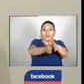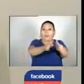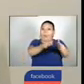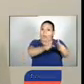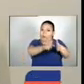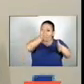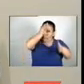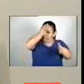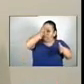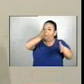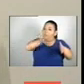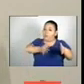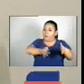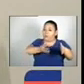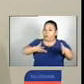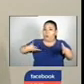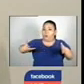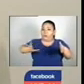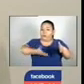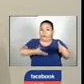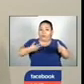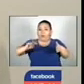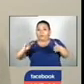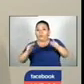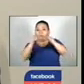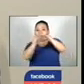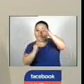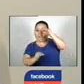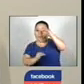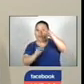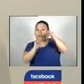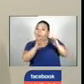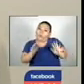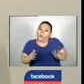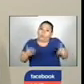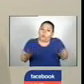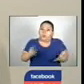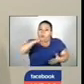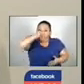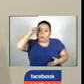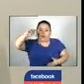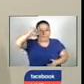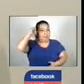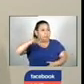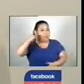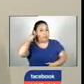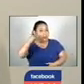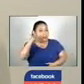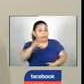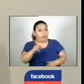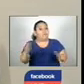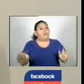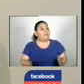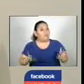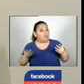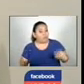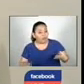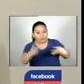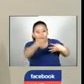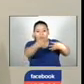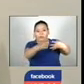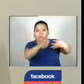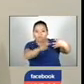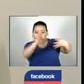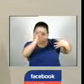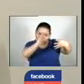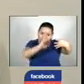elige, ¿verdad? Ya somos funcionarios de segundo grado, pero básicamente pues nuestro rol primordial es el respeto pues a la Constitución,